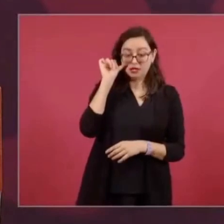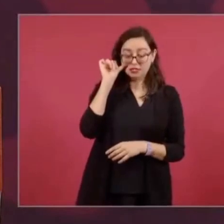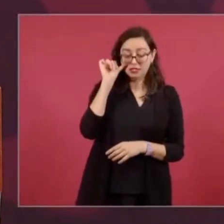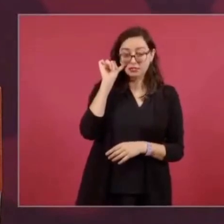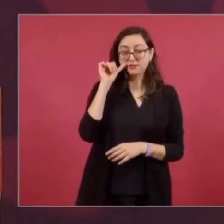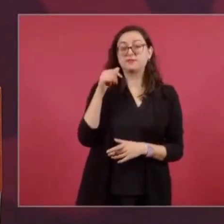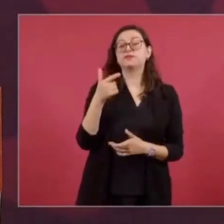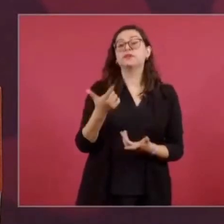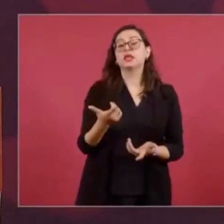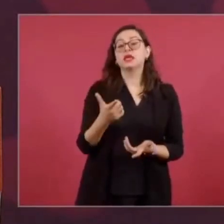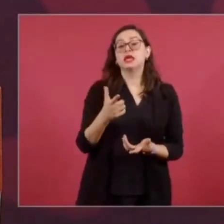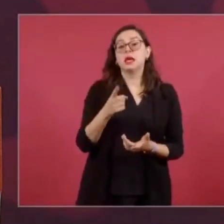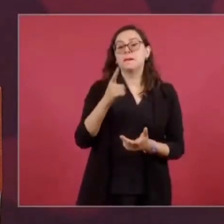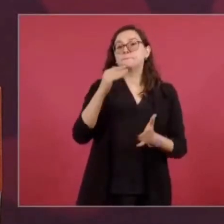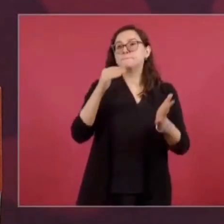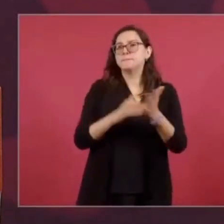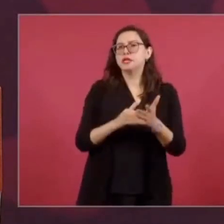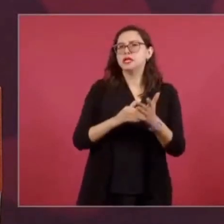en